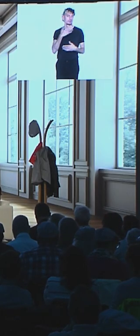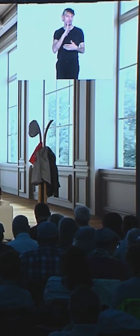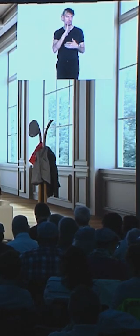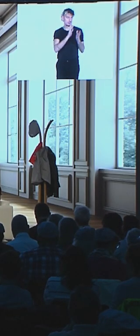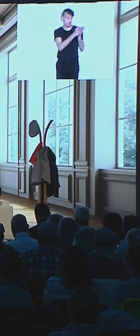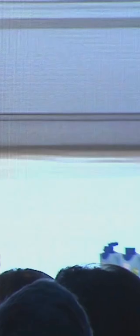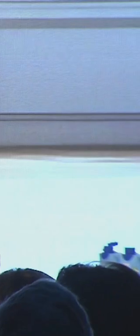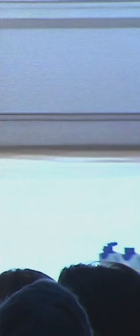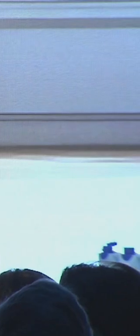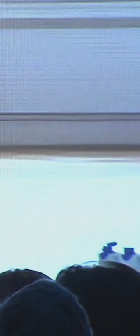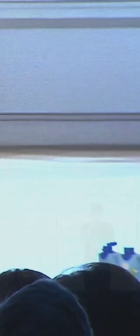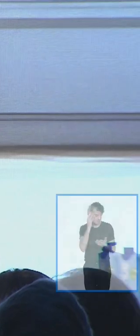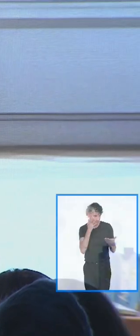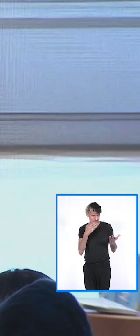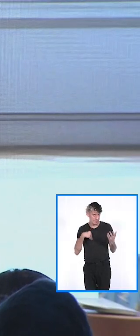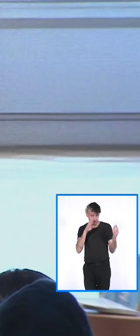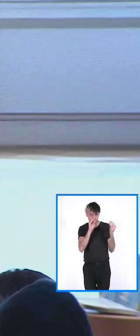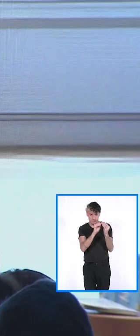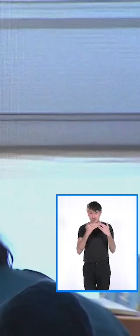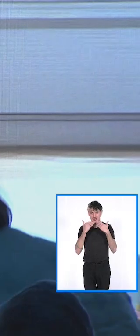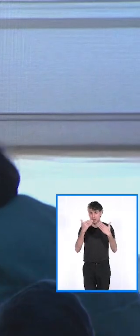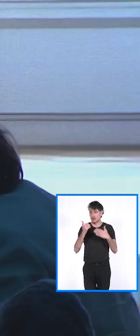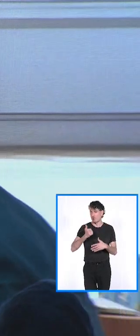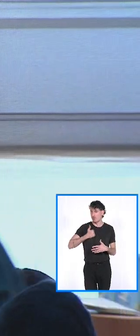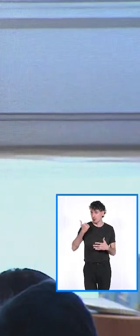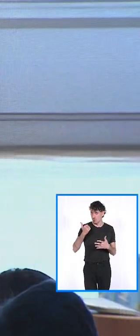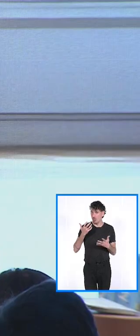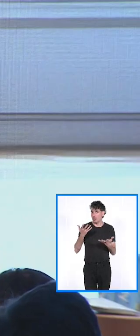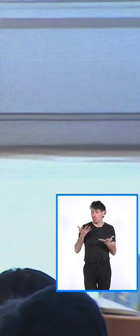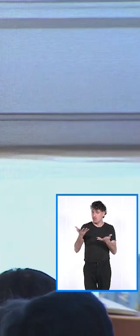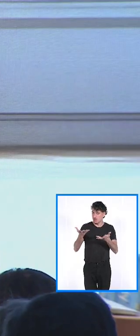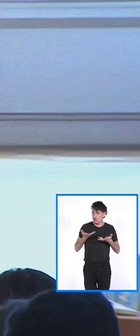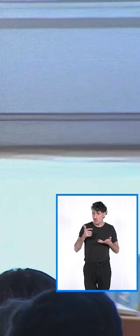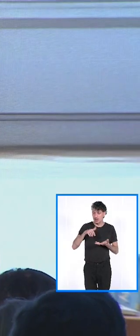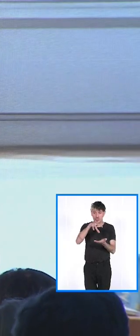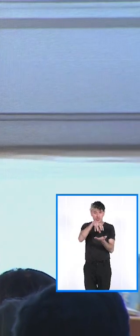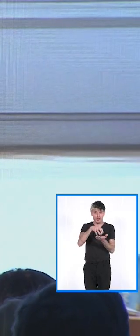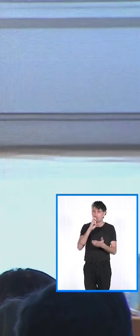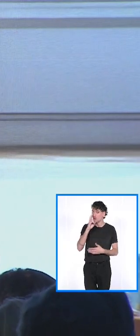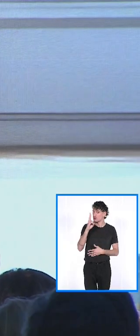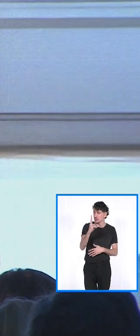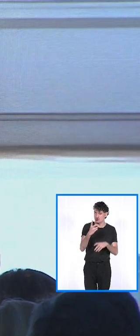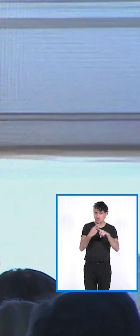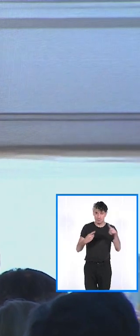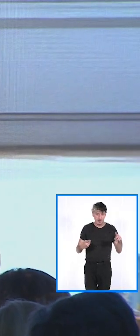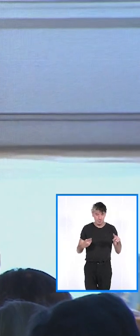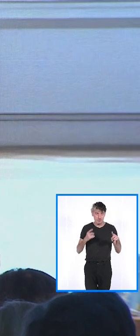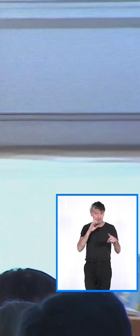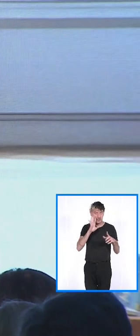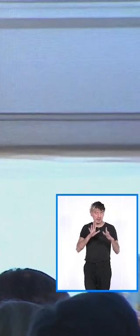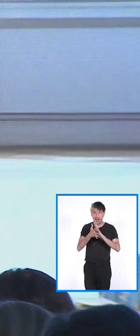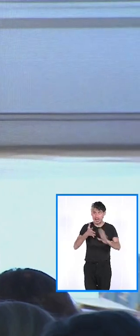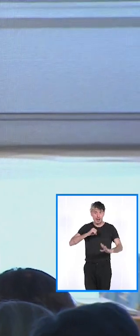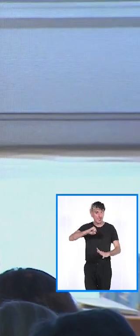compañeros en primer lugar agradecer también la la oportunidad que desde el centro hemos tenido en trabajar en estos 2 años y medio que se dice rápido pero